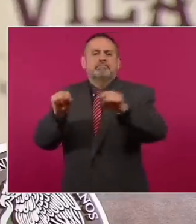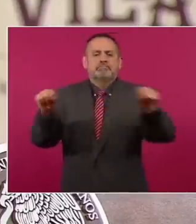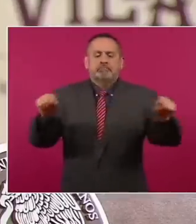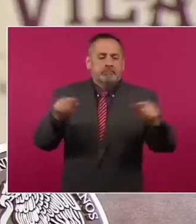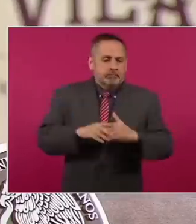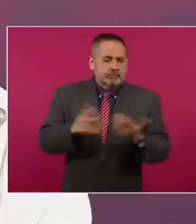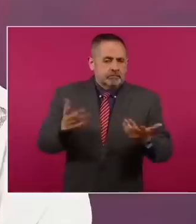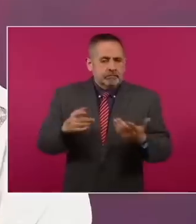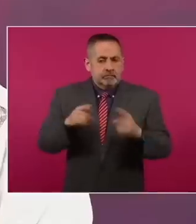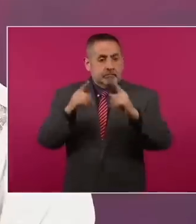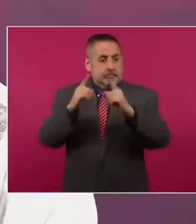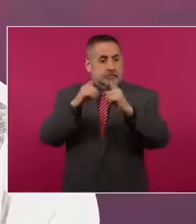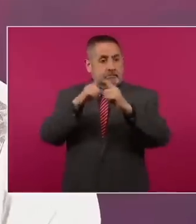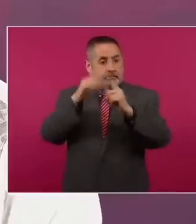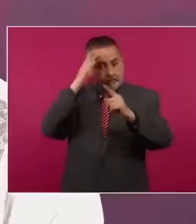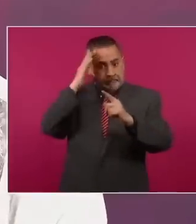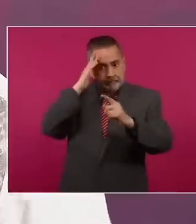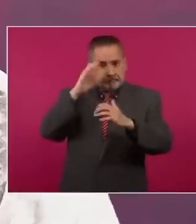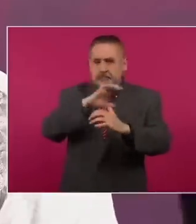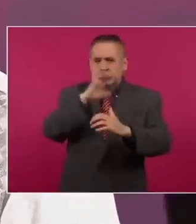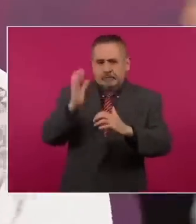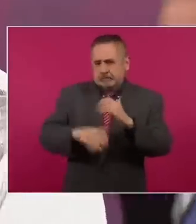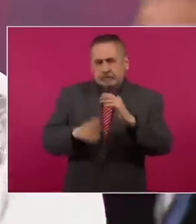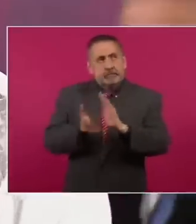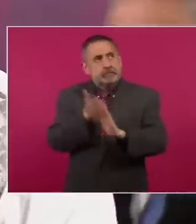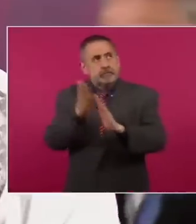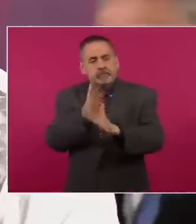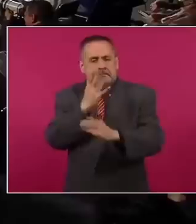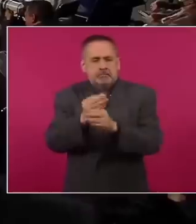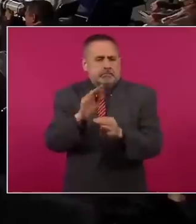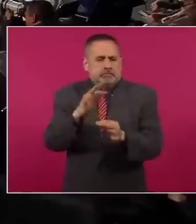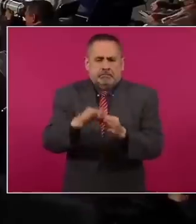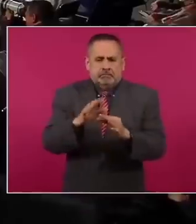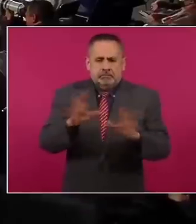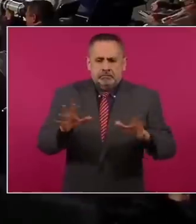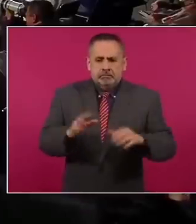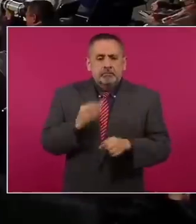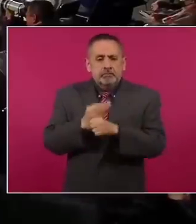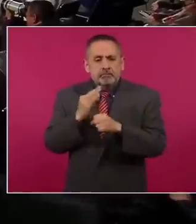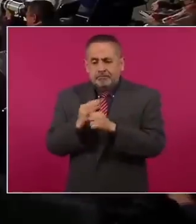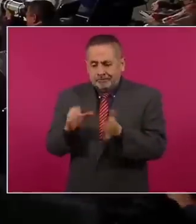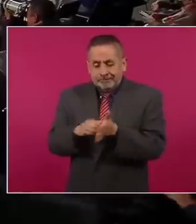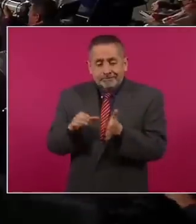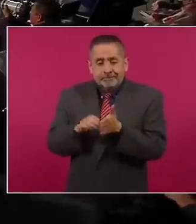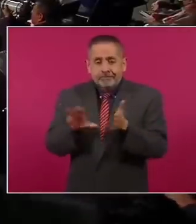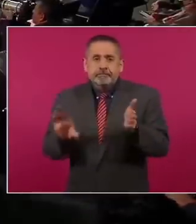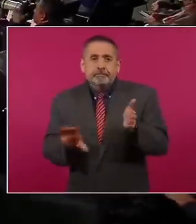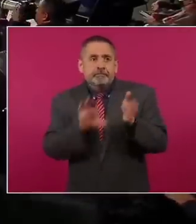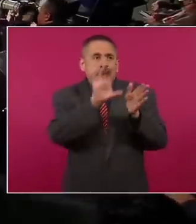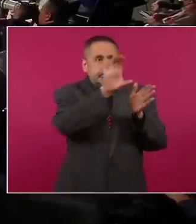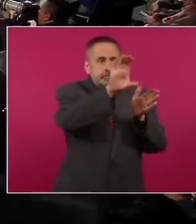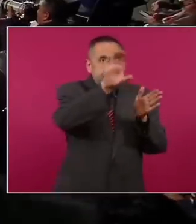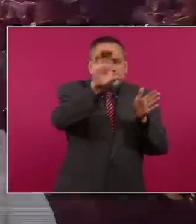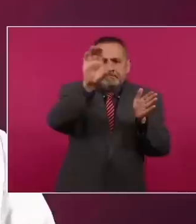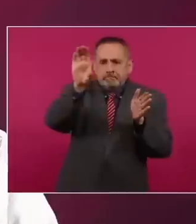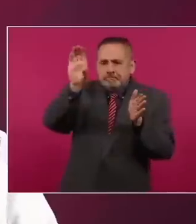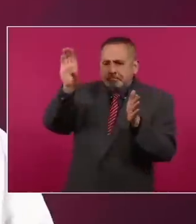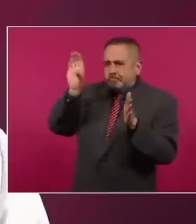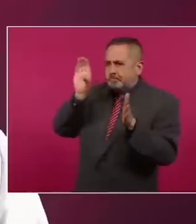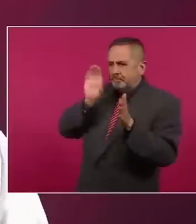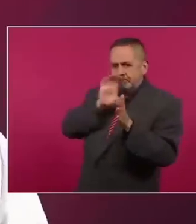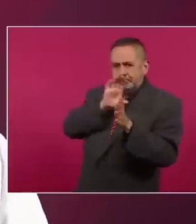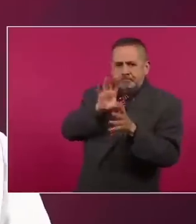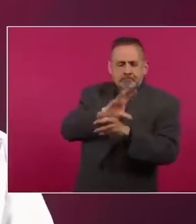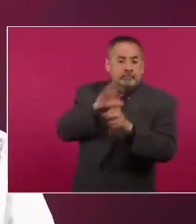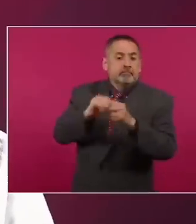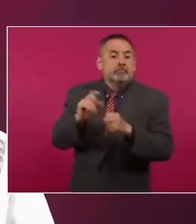los hemos terminado, solamente falta reintegrar las 21 cajas a su sitio para mantener